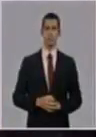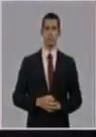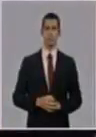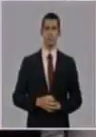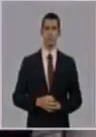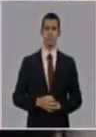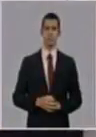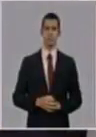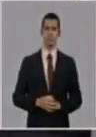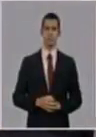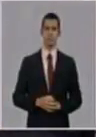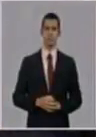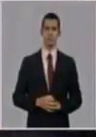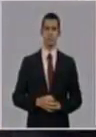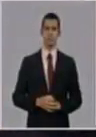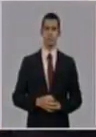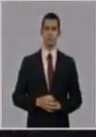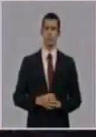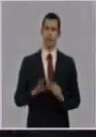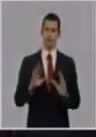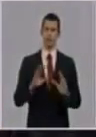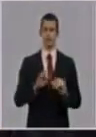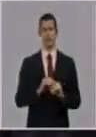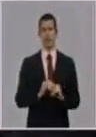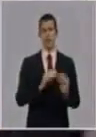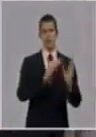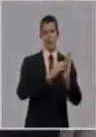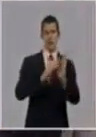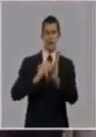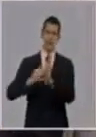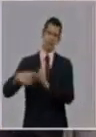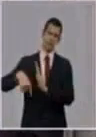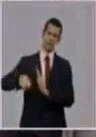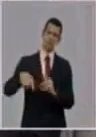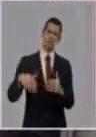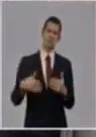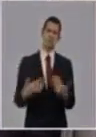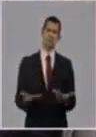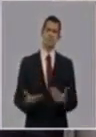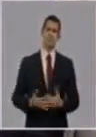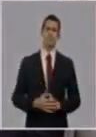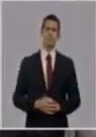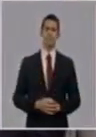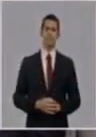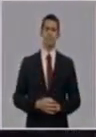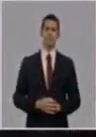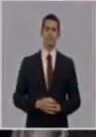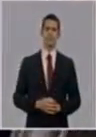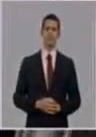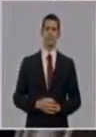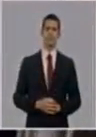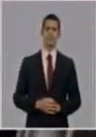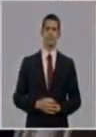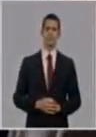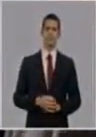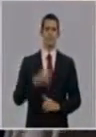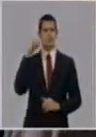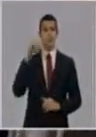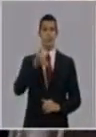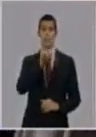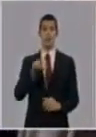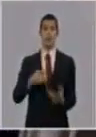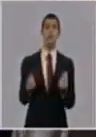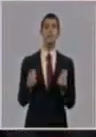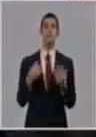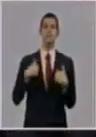Ahora, ¿qué va a pasar en los próximos meses? La población, hay muchas O sea, personas que dicen, la ¿cuándo me pregunta. toca a mí la